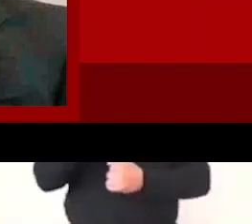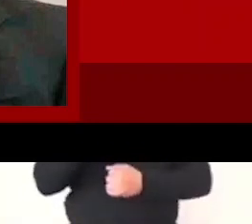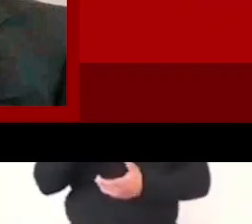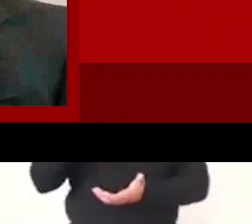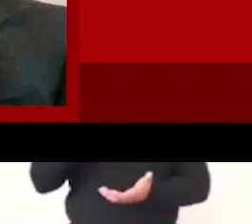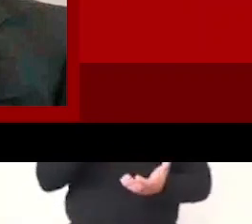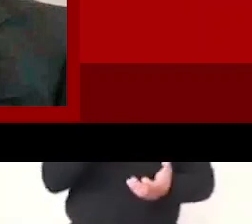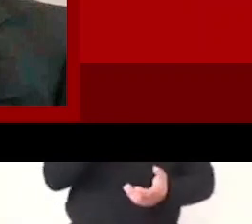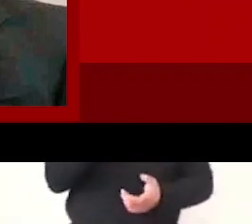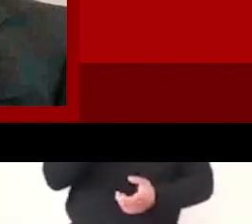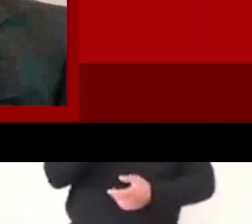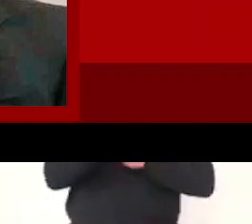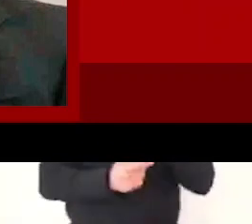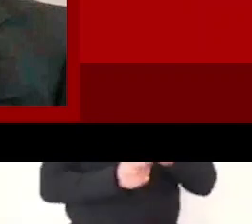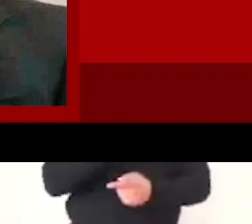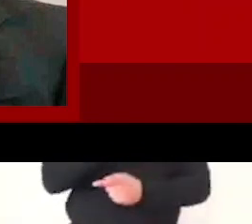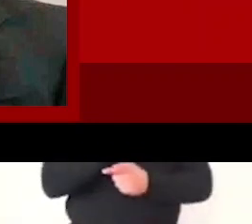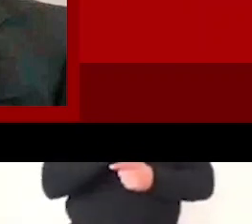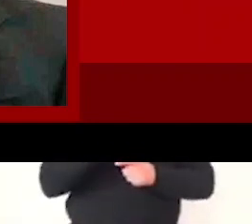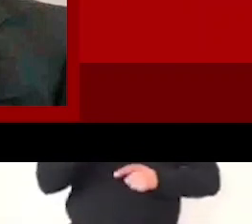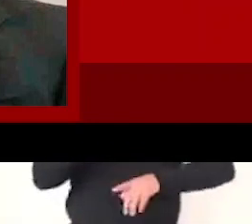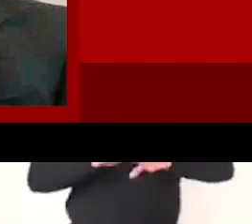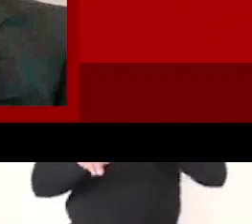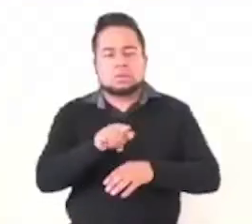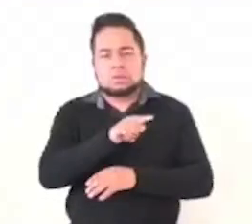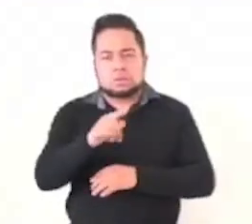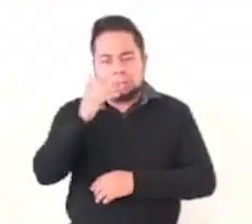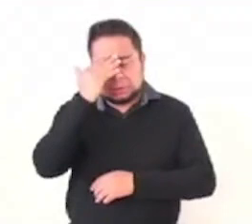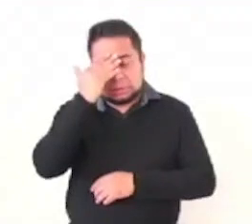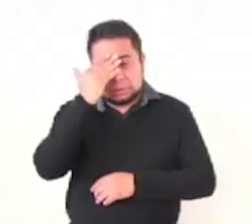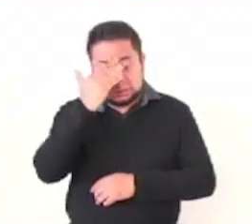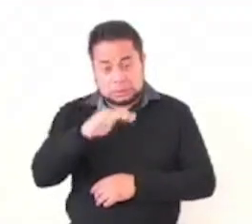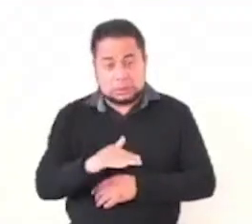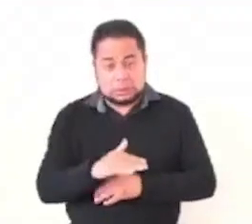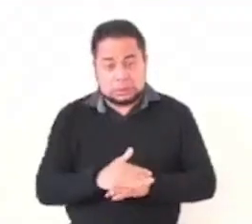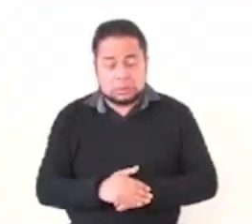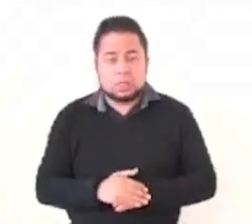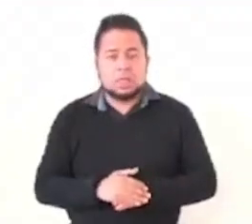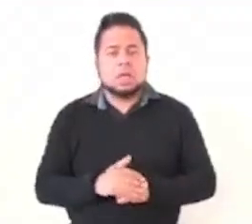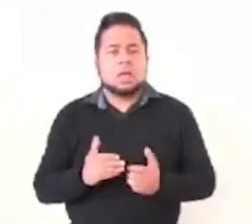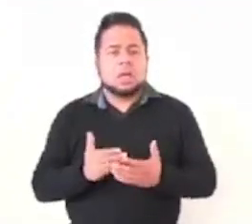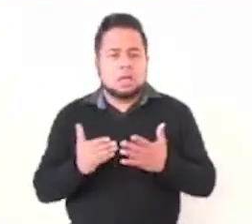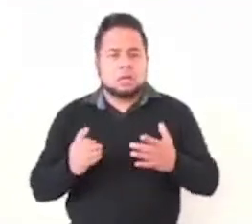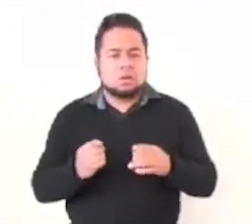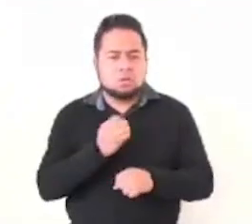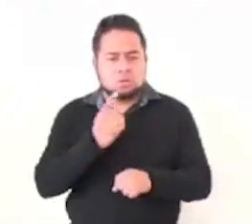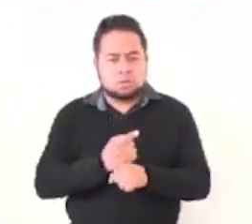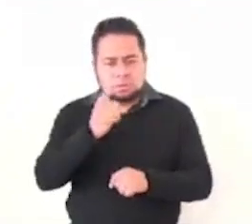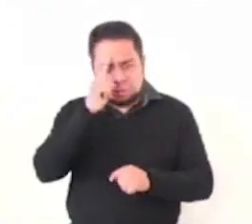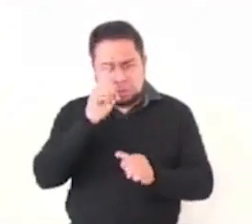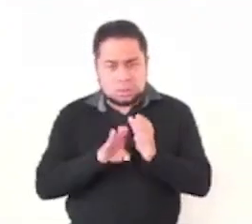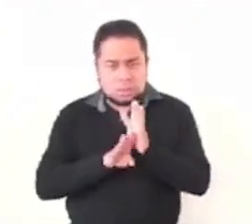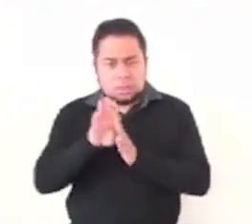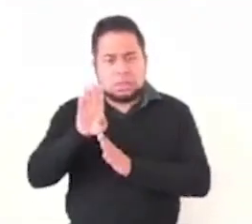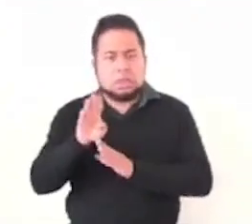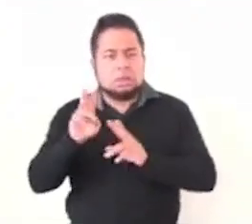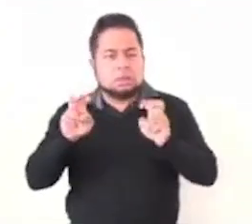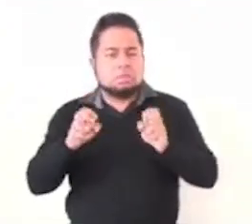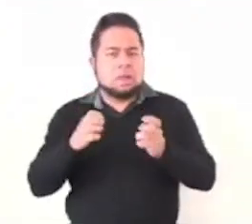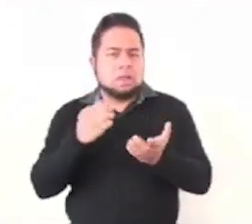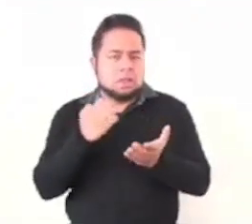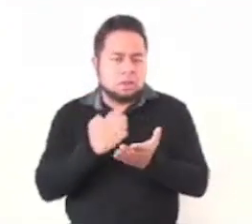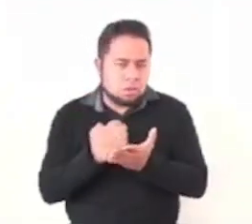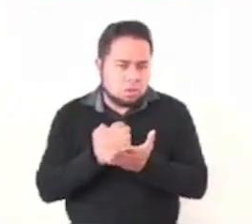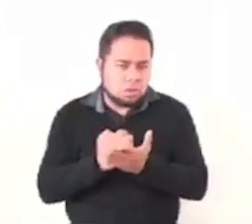no nunca un plan de reactivación económica para ayudar a esos empresarios el representante popular lo acusó de opacidad en el otorgamiento